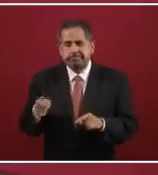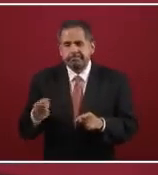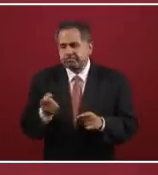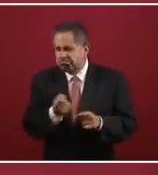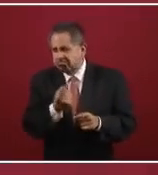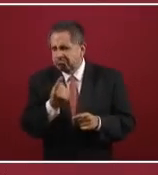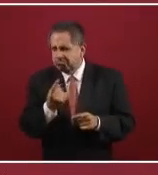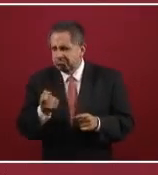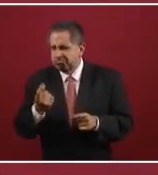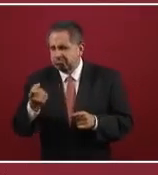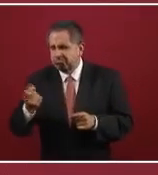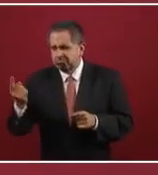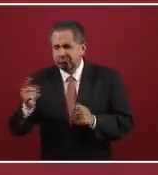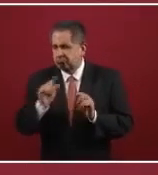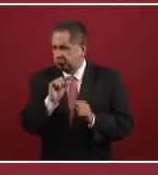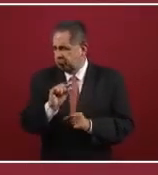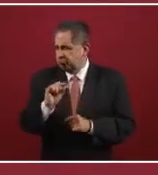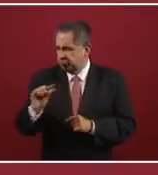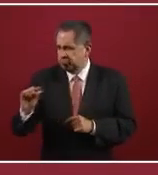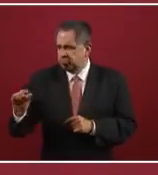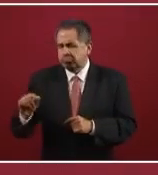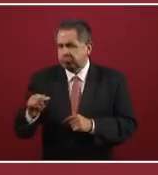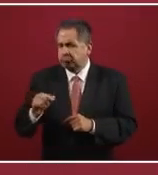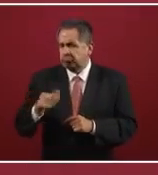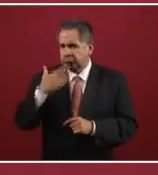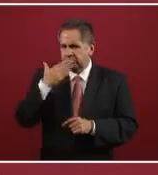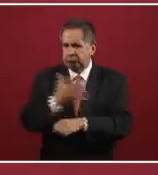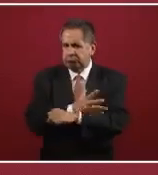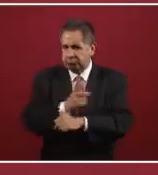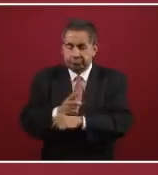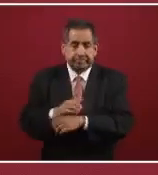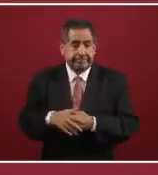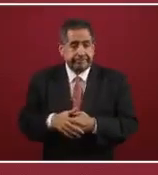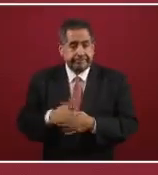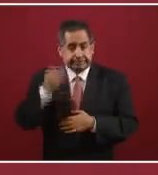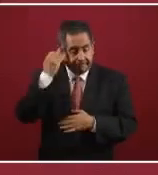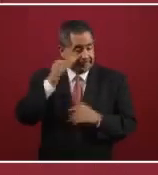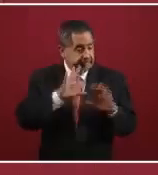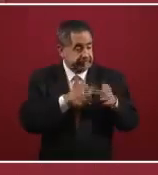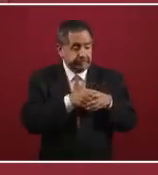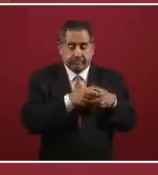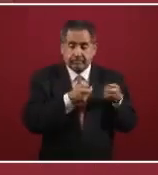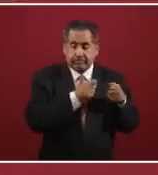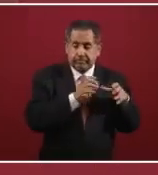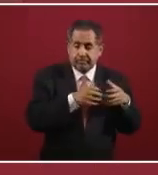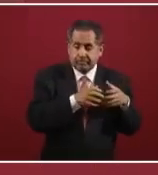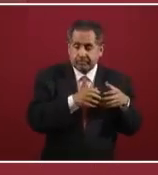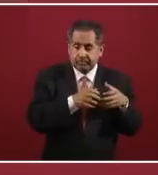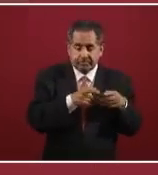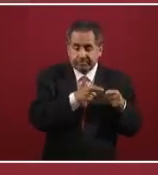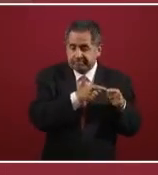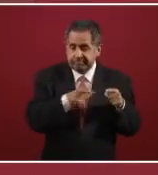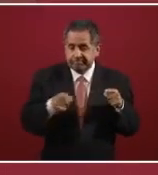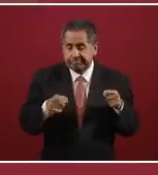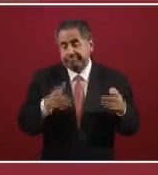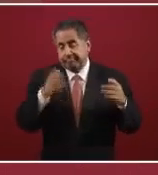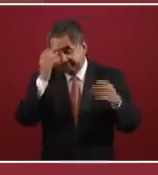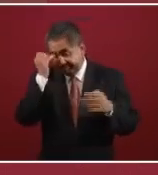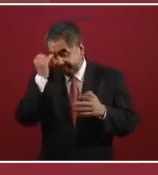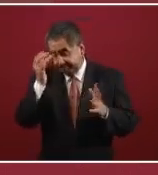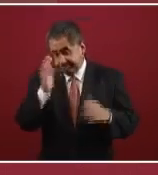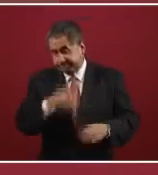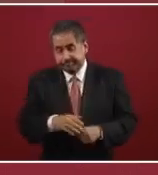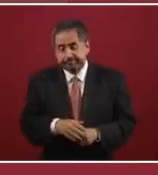fueron pocos realmente y en el período neoliberal imagines